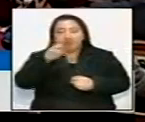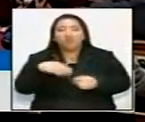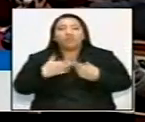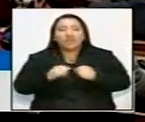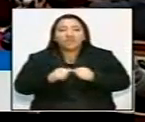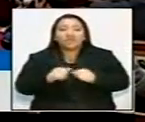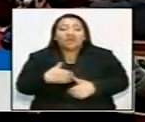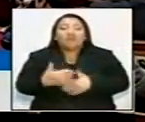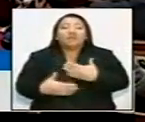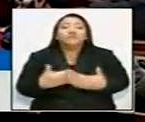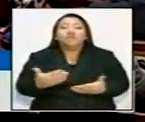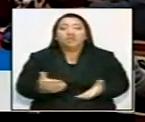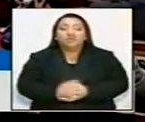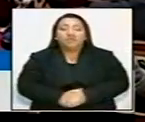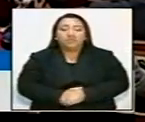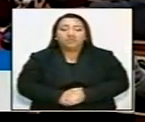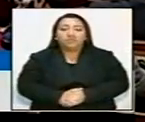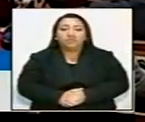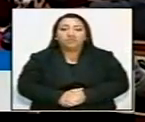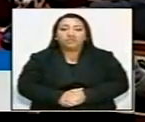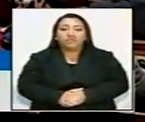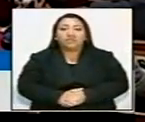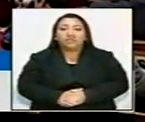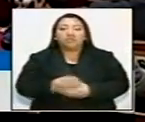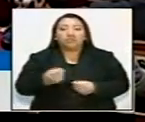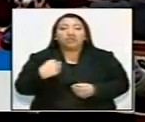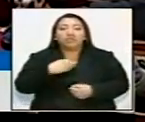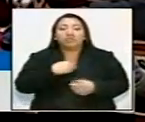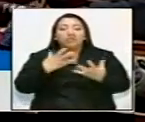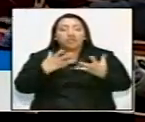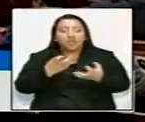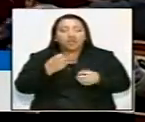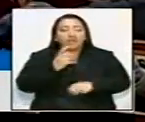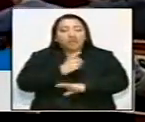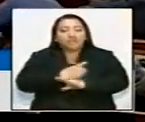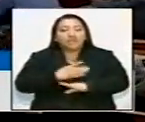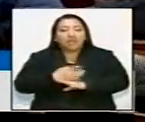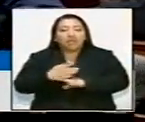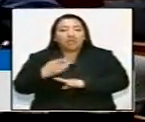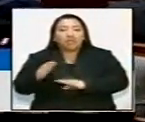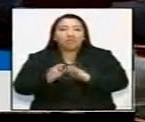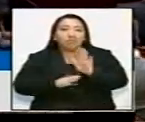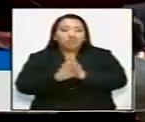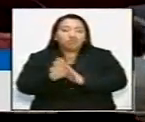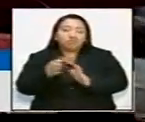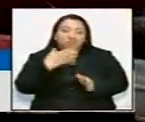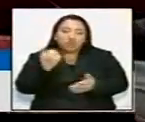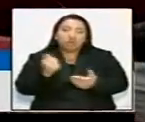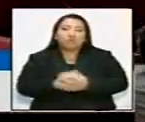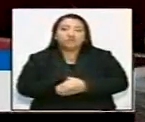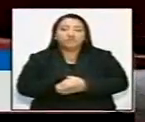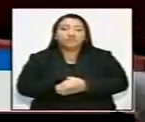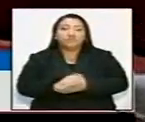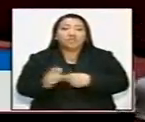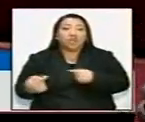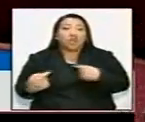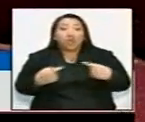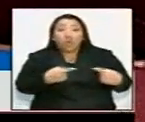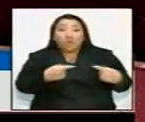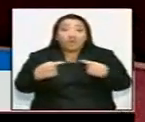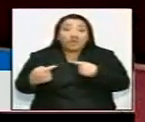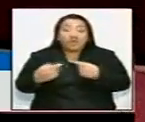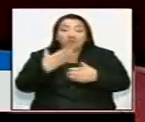siga avanzando en el camino que veníamos desarrollando. La competitividad es la única